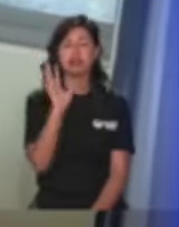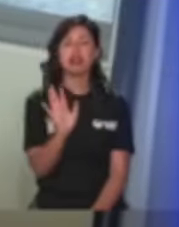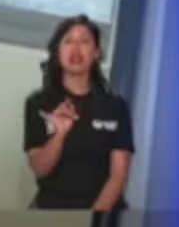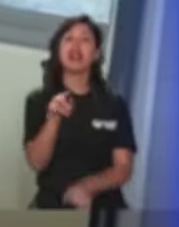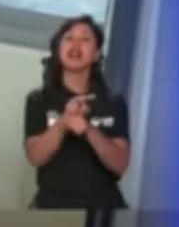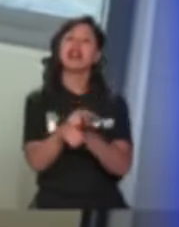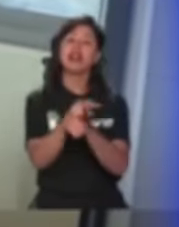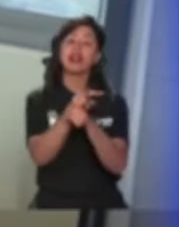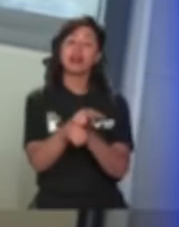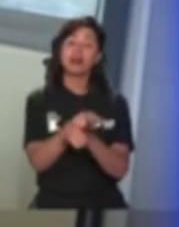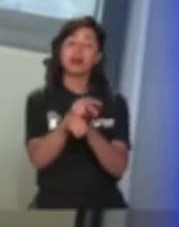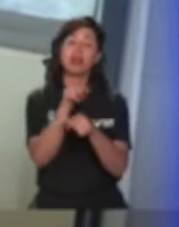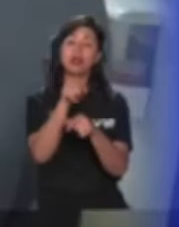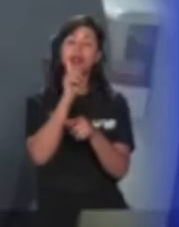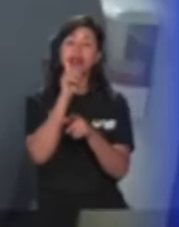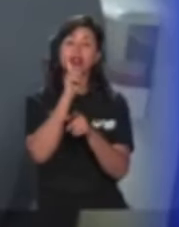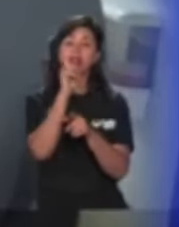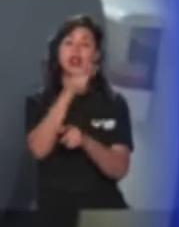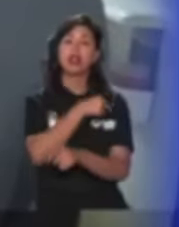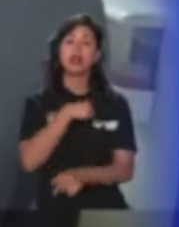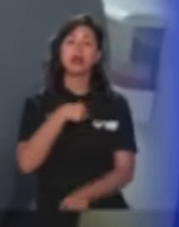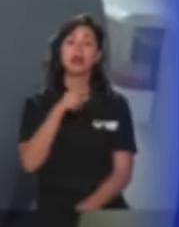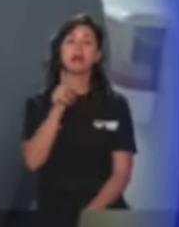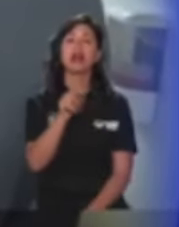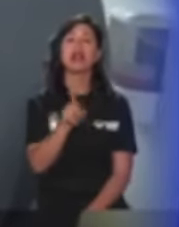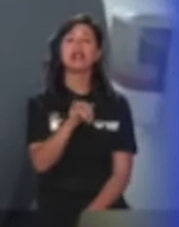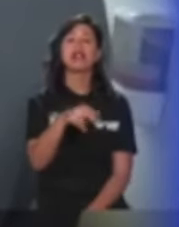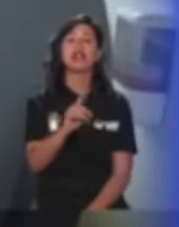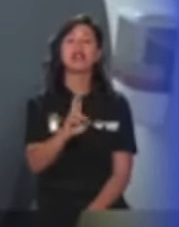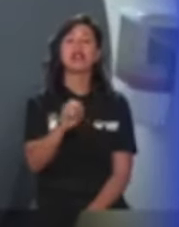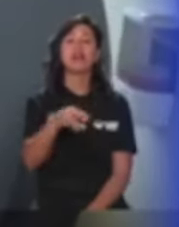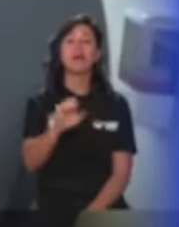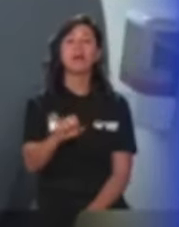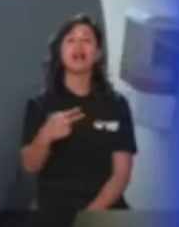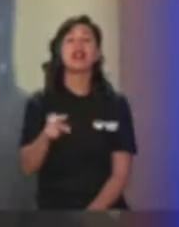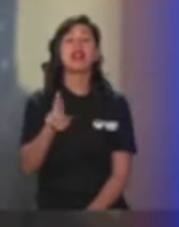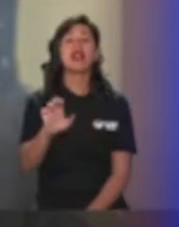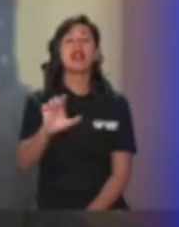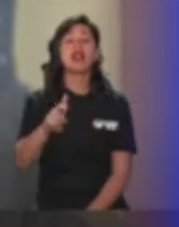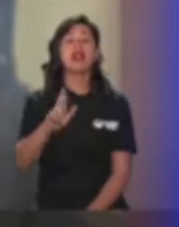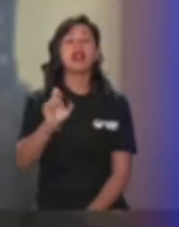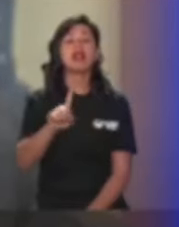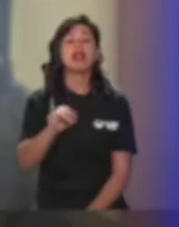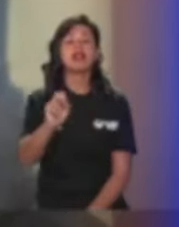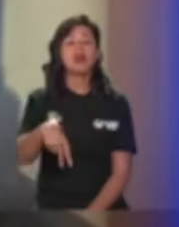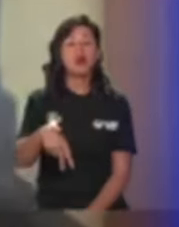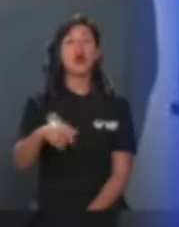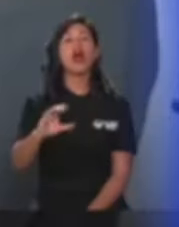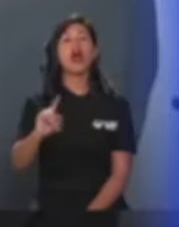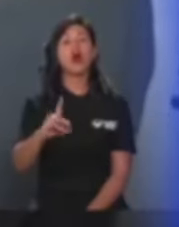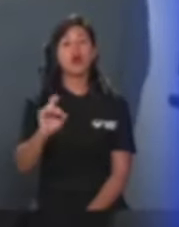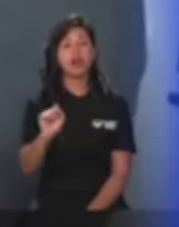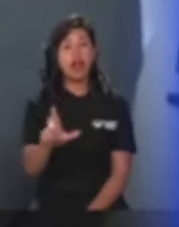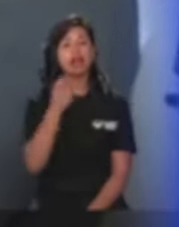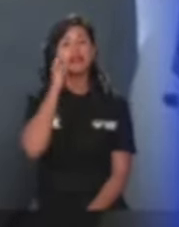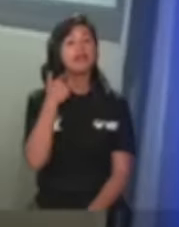diagnóstico principal que tiene María Teresa se llama síndrome de regresión caudal. Eso significa que cuando la Tere